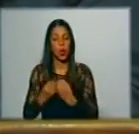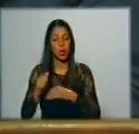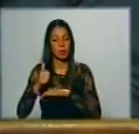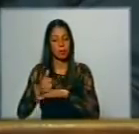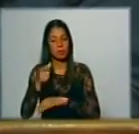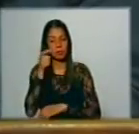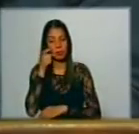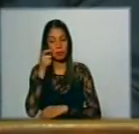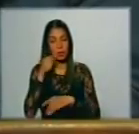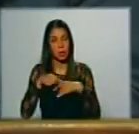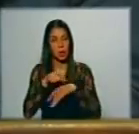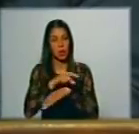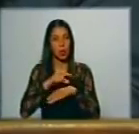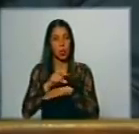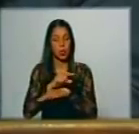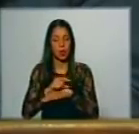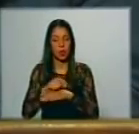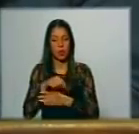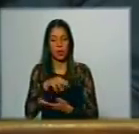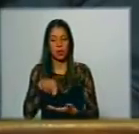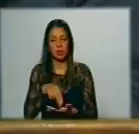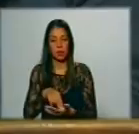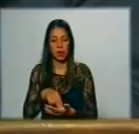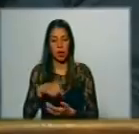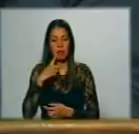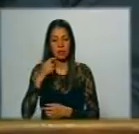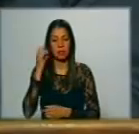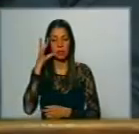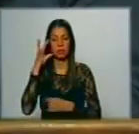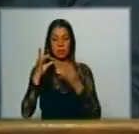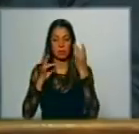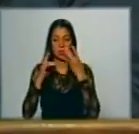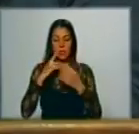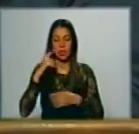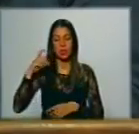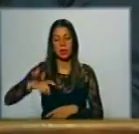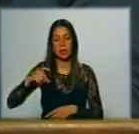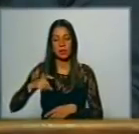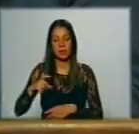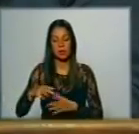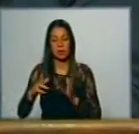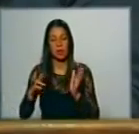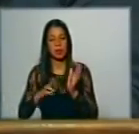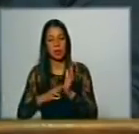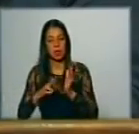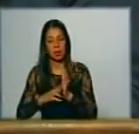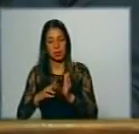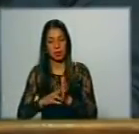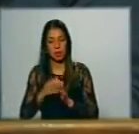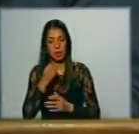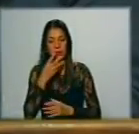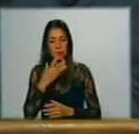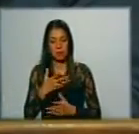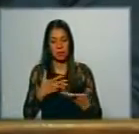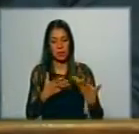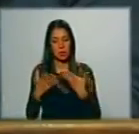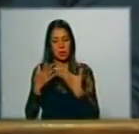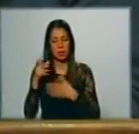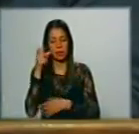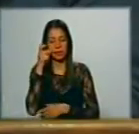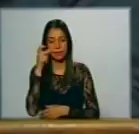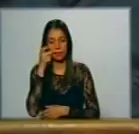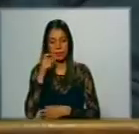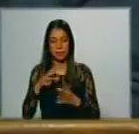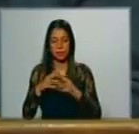del Ejecutivo Nacional podrá tomar las medidas necesarias para garantizar la efectiva prestación del servicio.